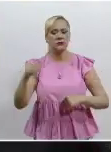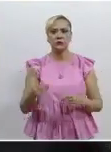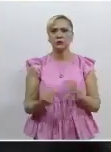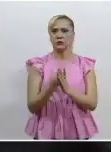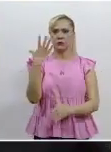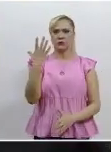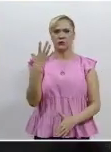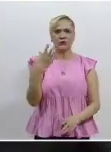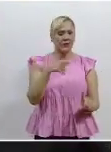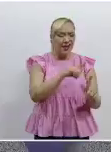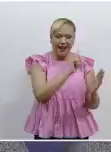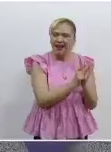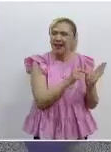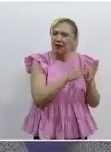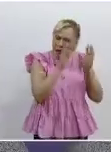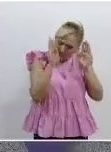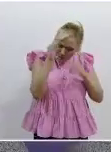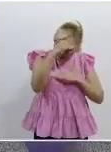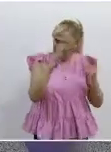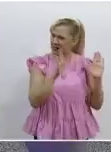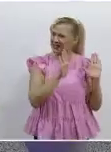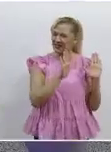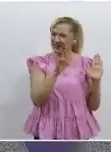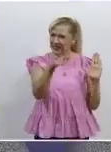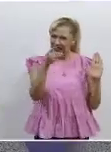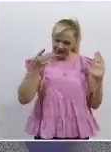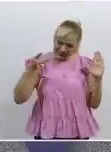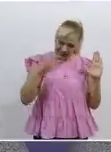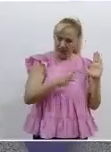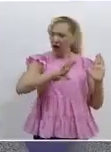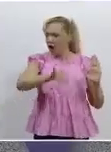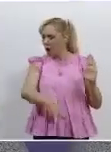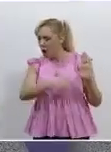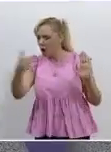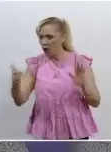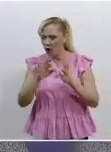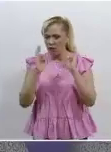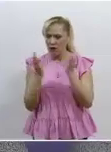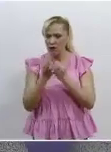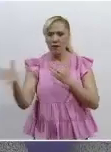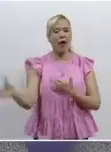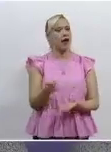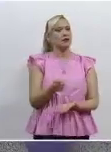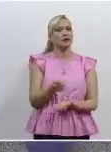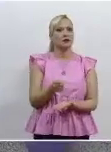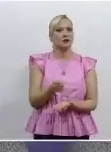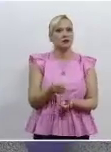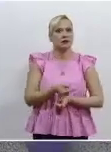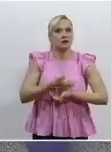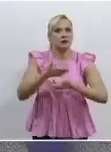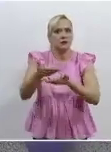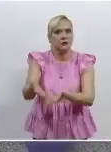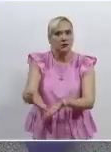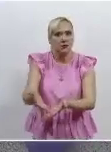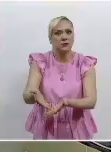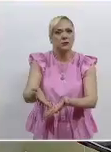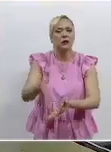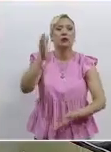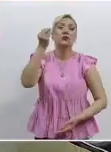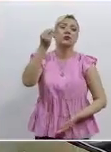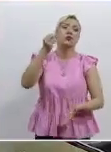Reten al derecho a ser más justo, reten al sistema que invisibiliza y frecuentemente